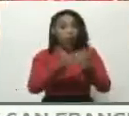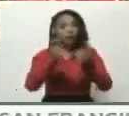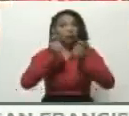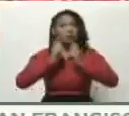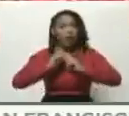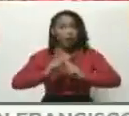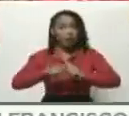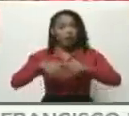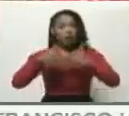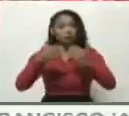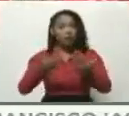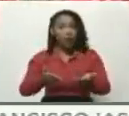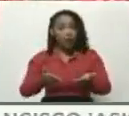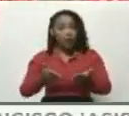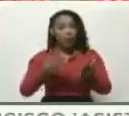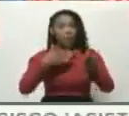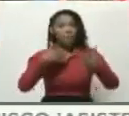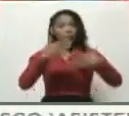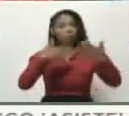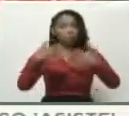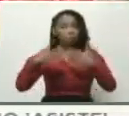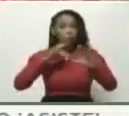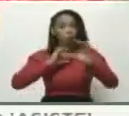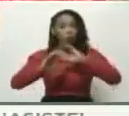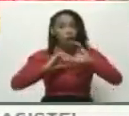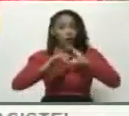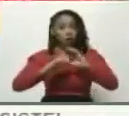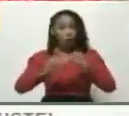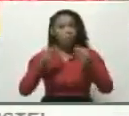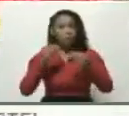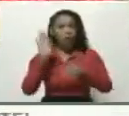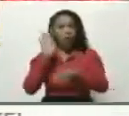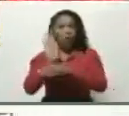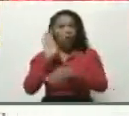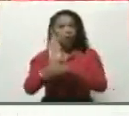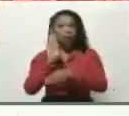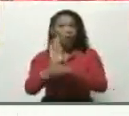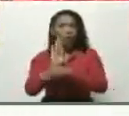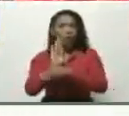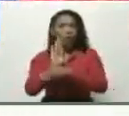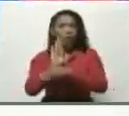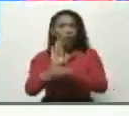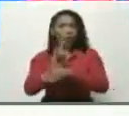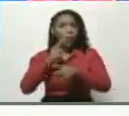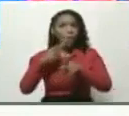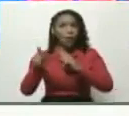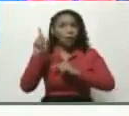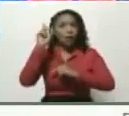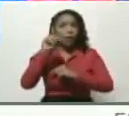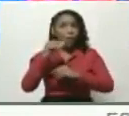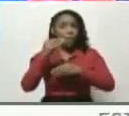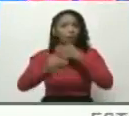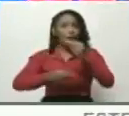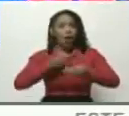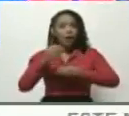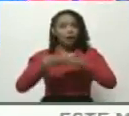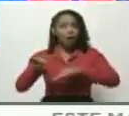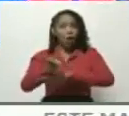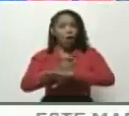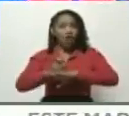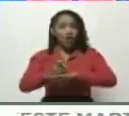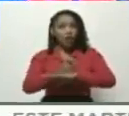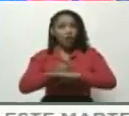de interactuar, de comunicar para proteger, pero también para ejercer